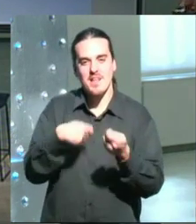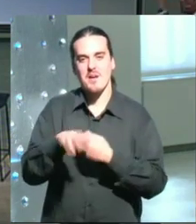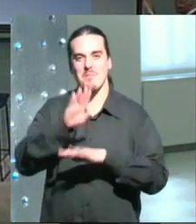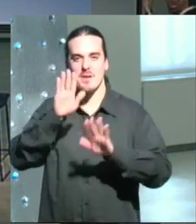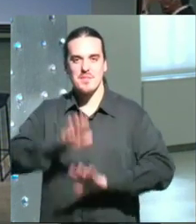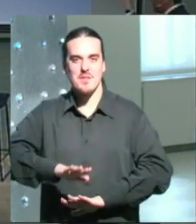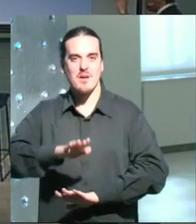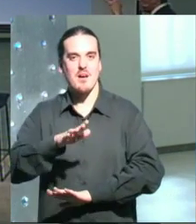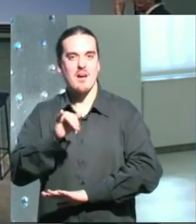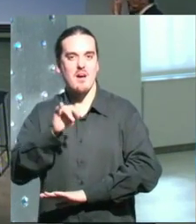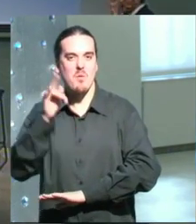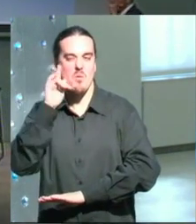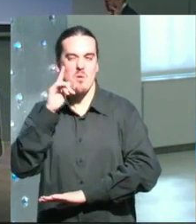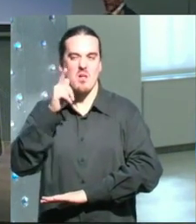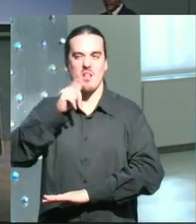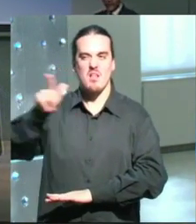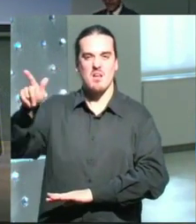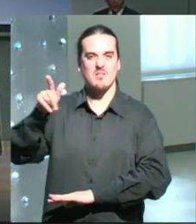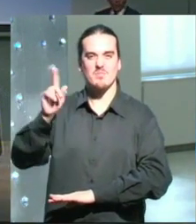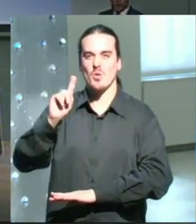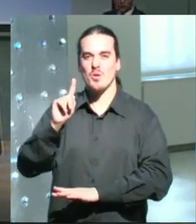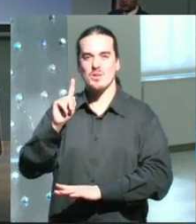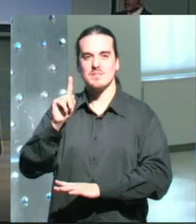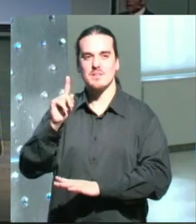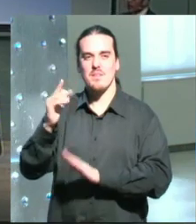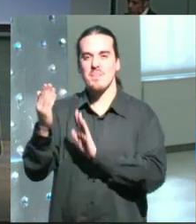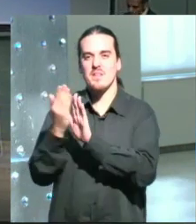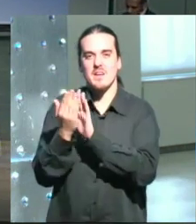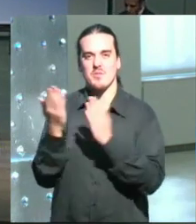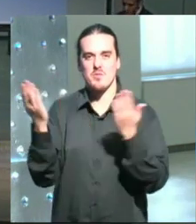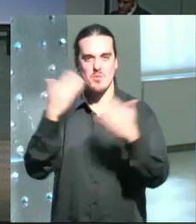una visión a 1000 kilómetros de distancia, pero la gente quería oír una voz cercana.